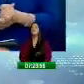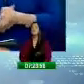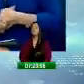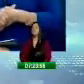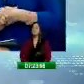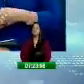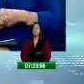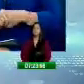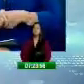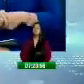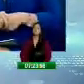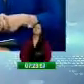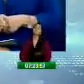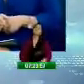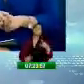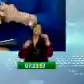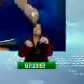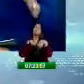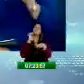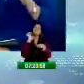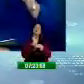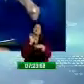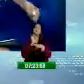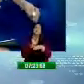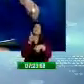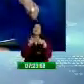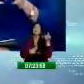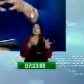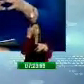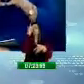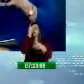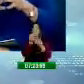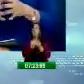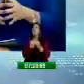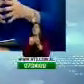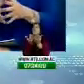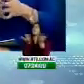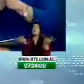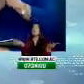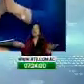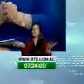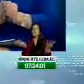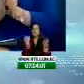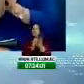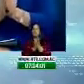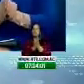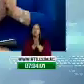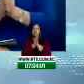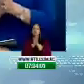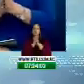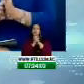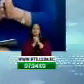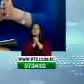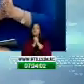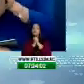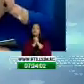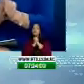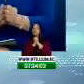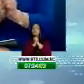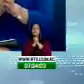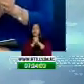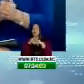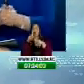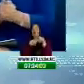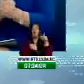actualizada del número de personas contagiadas y de ese grupo de personas contagiadas, ¿cuántas están en UCI,